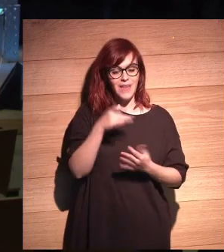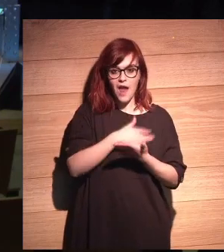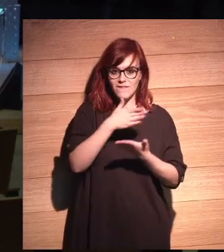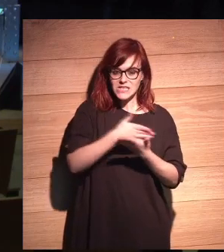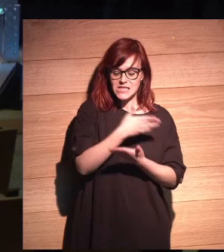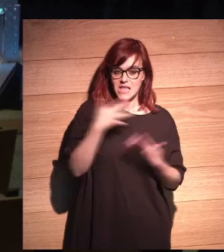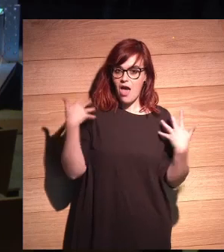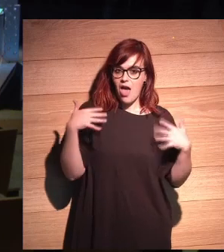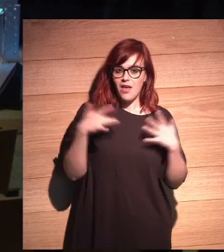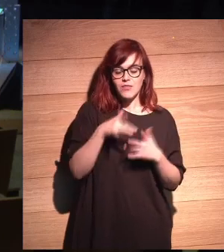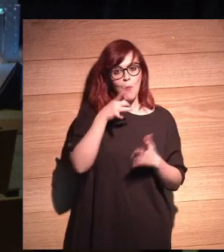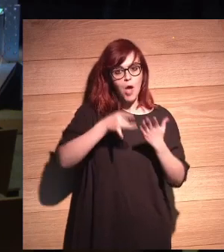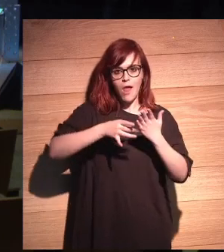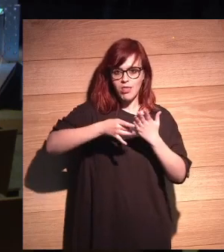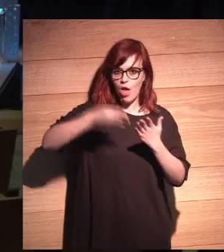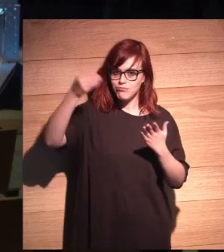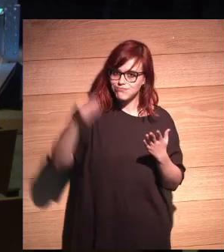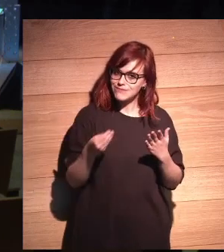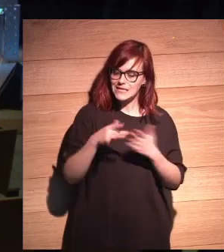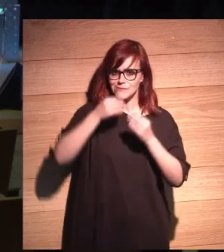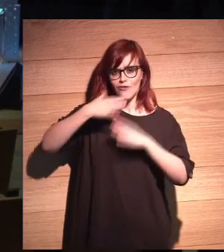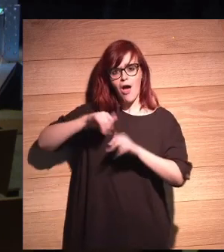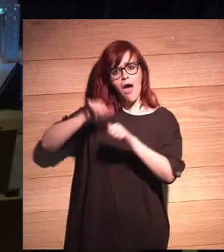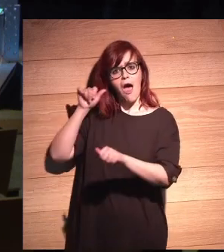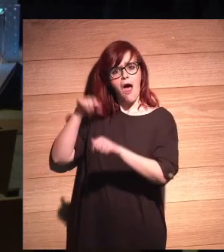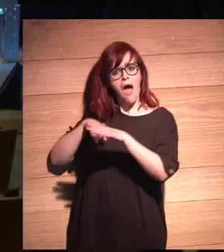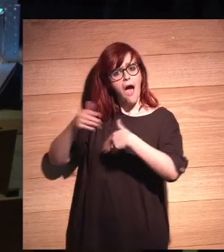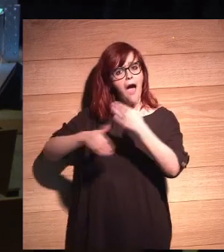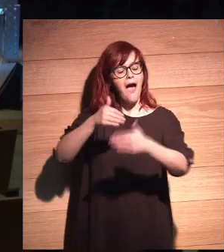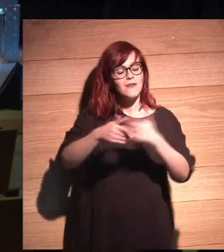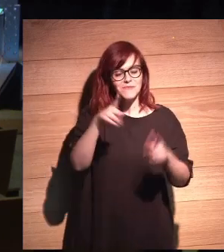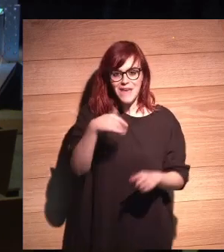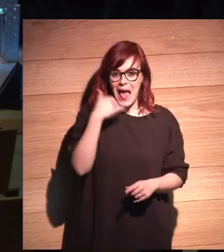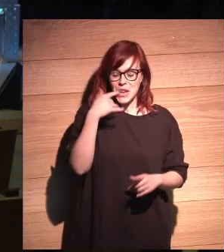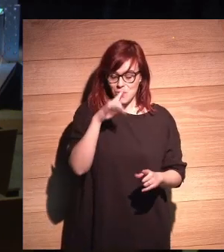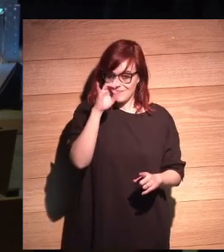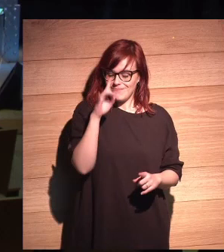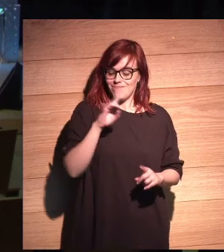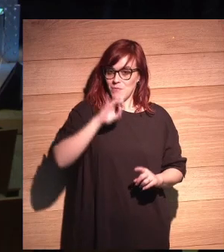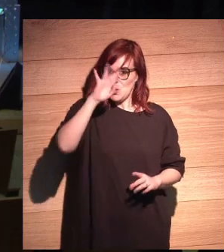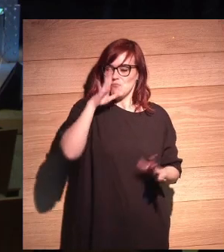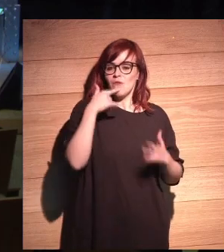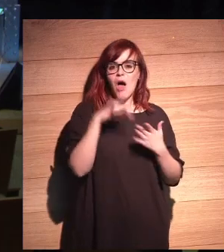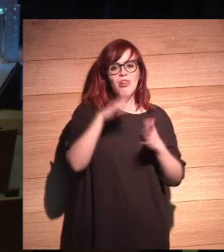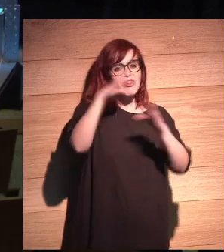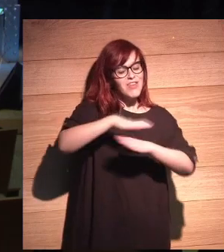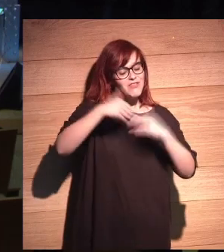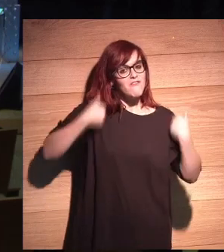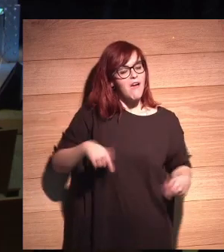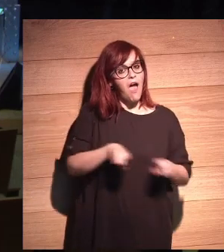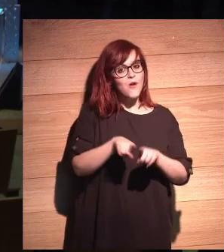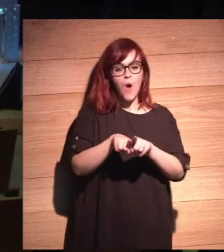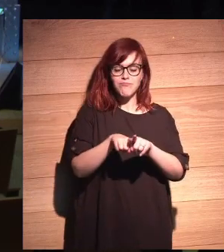revista, una revista de esta calidad y trayectoria, y por supuesto es algo muy sorprendente para una científica como yo, pues